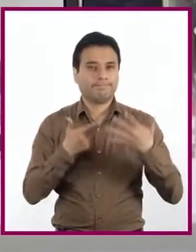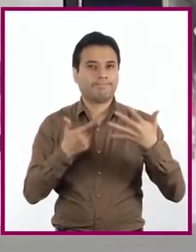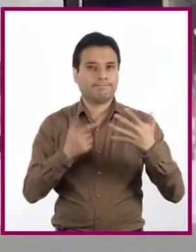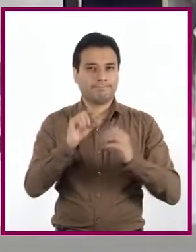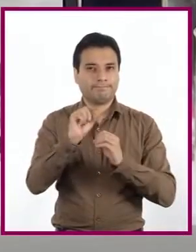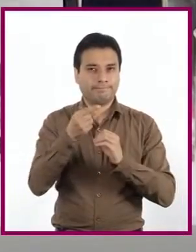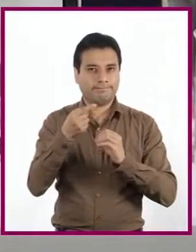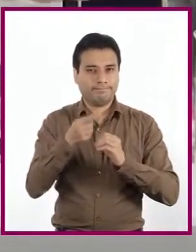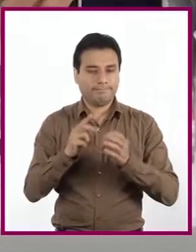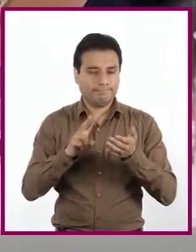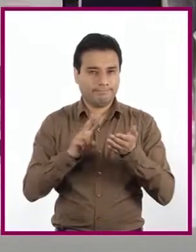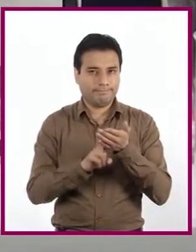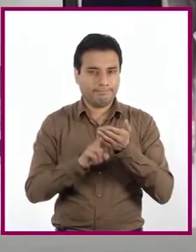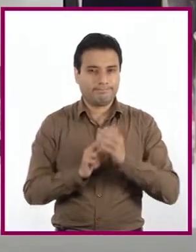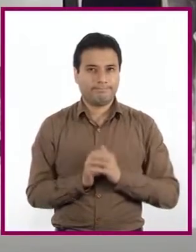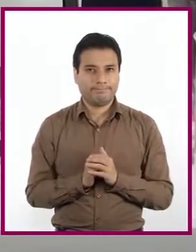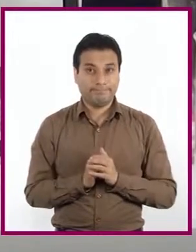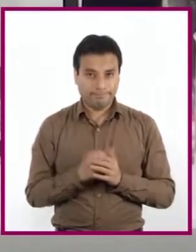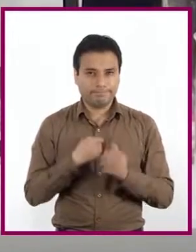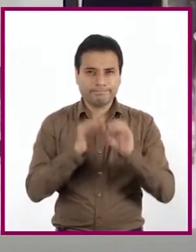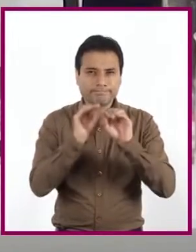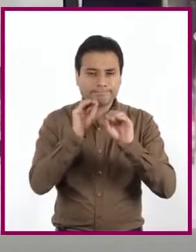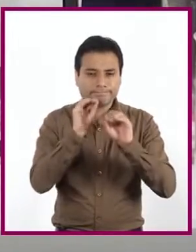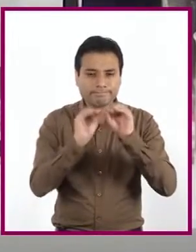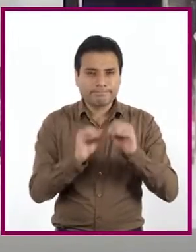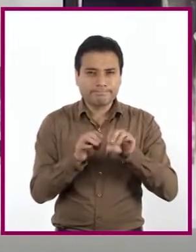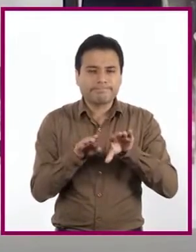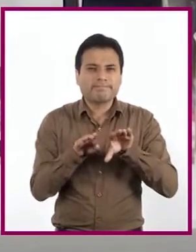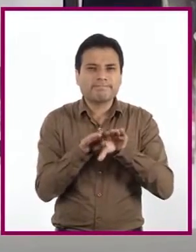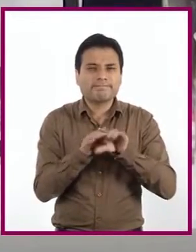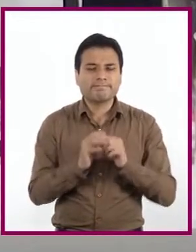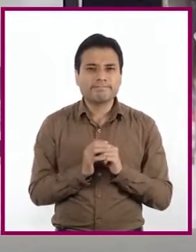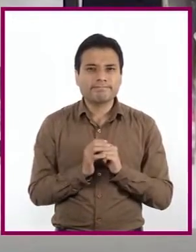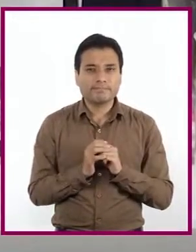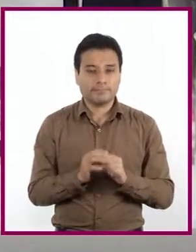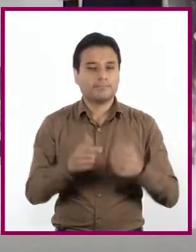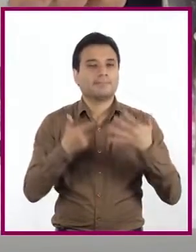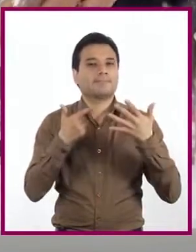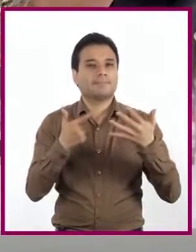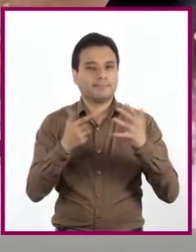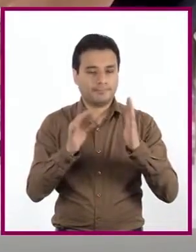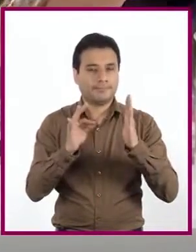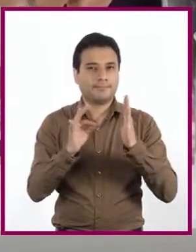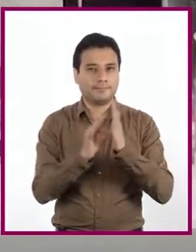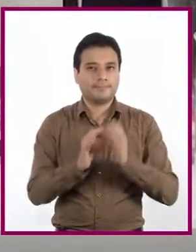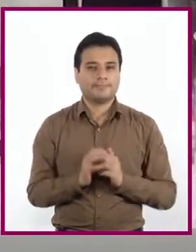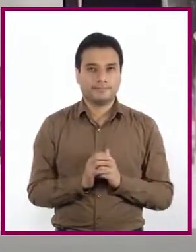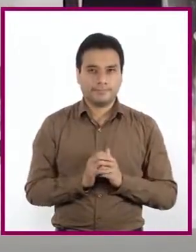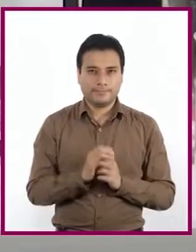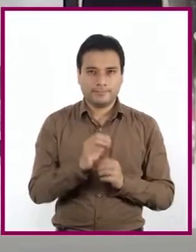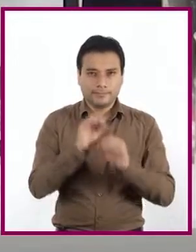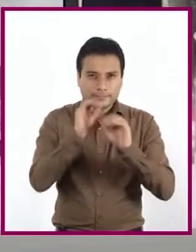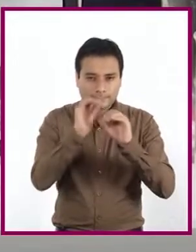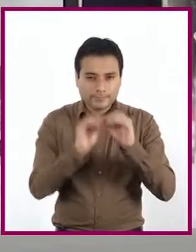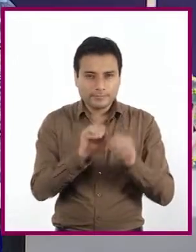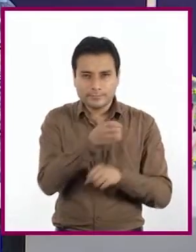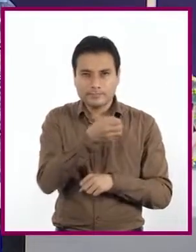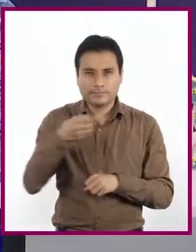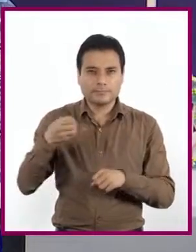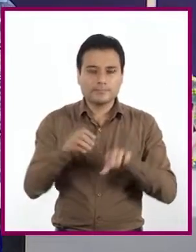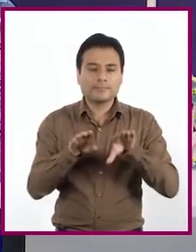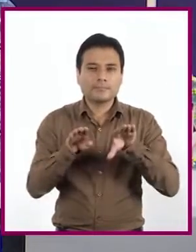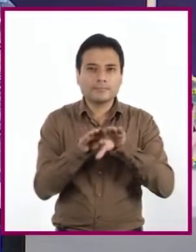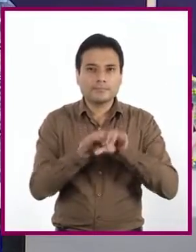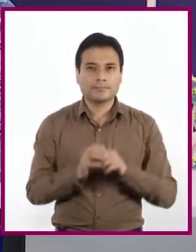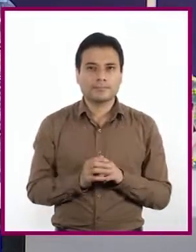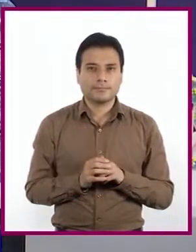valencia. Por lo tanto, con la estructura de Lewis se representa con 7 puntos ordenados de la siguiente forma: